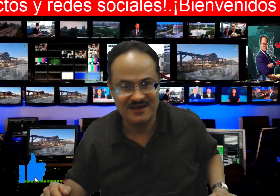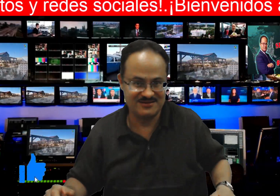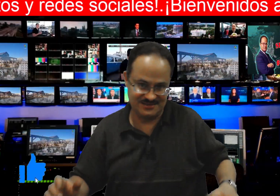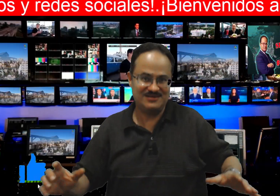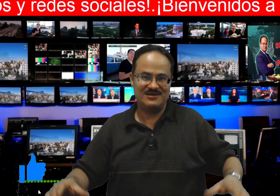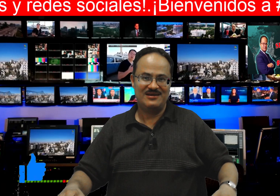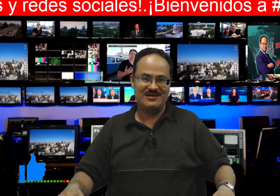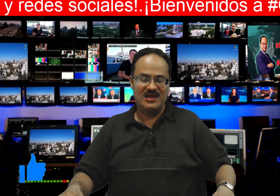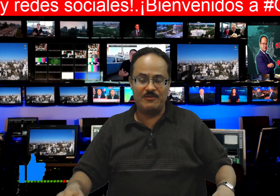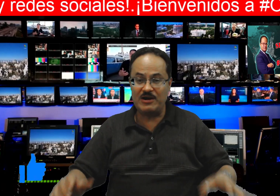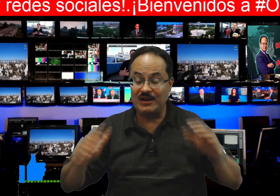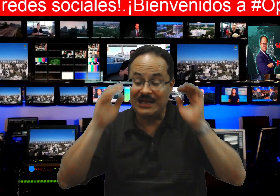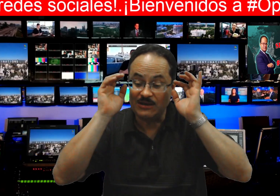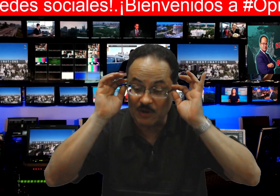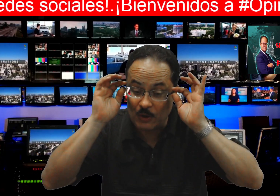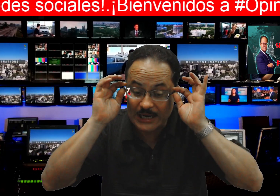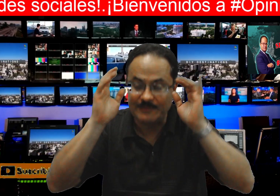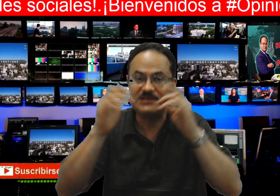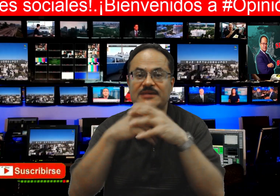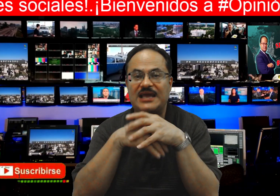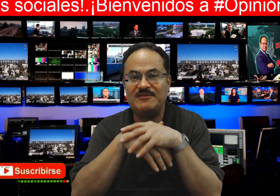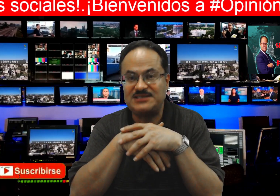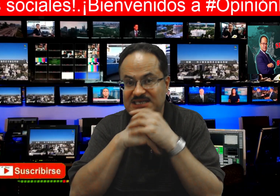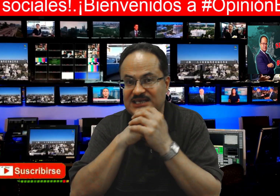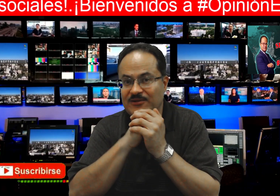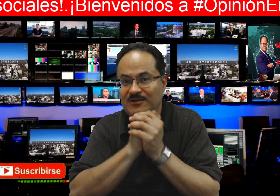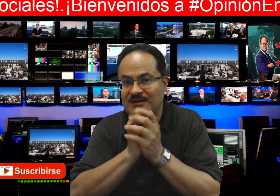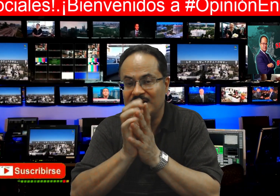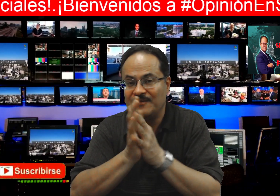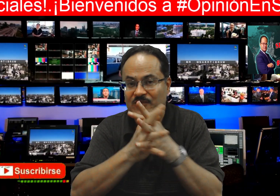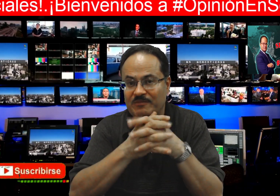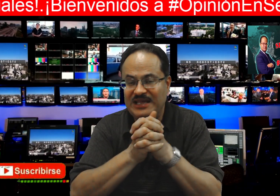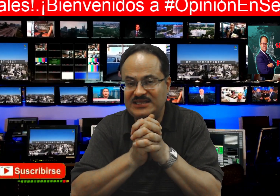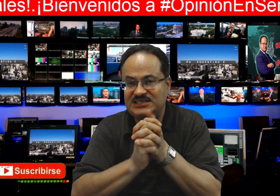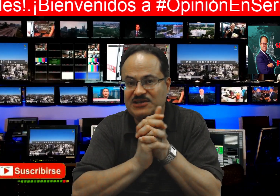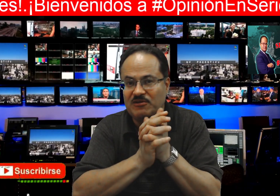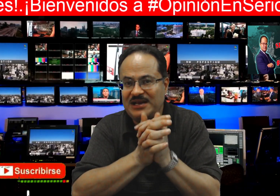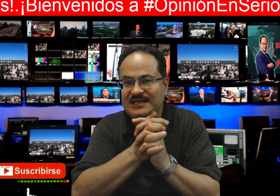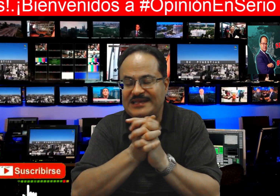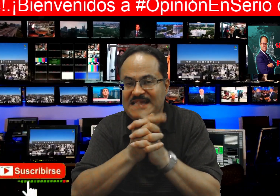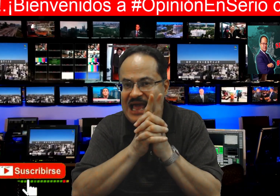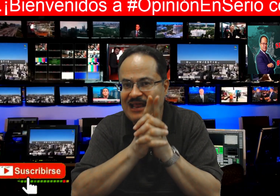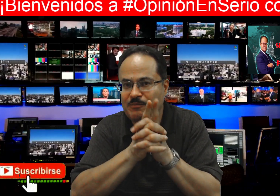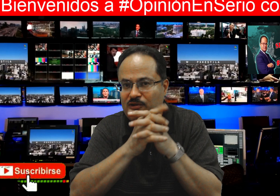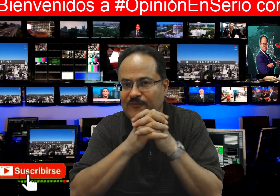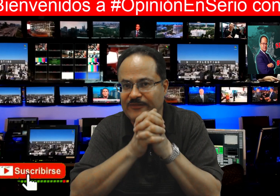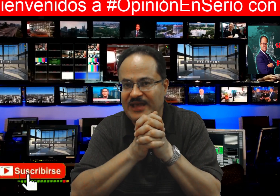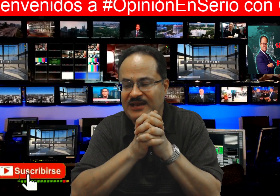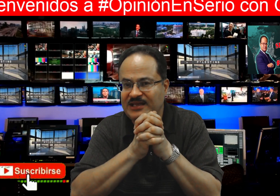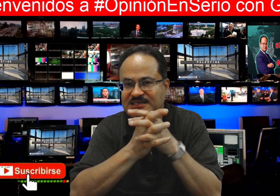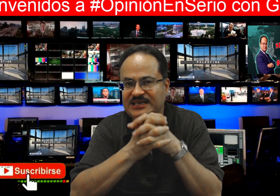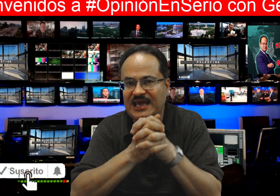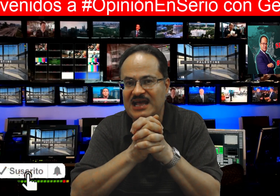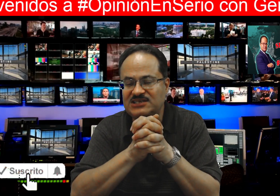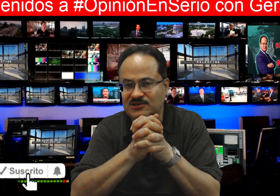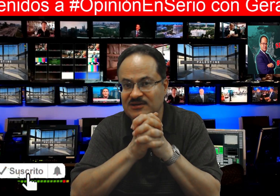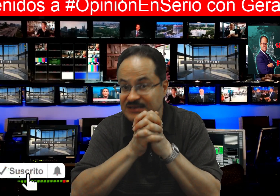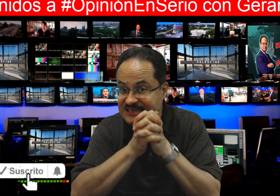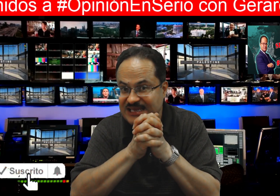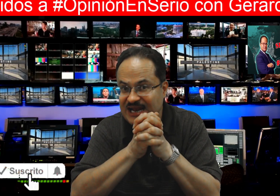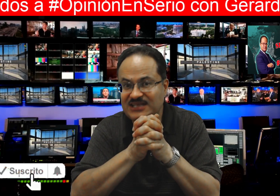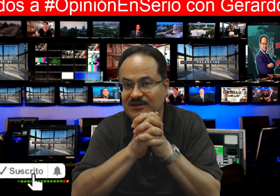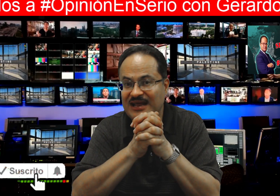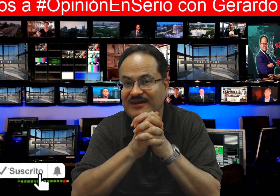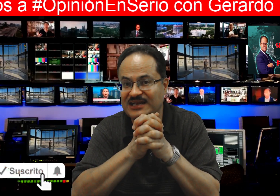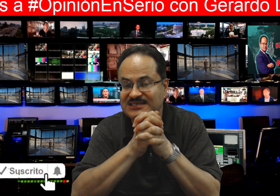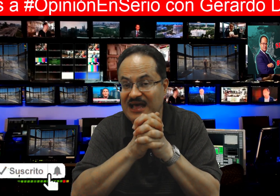hipocresía y bueno el dato con el que más me quedo es ese no 25000 que tenía el puro fonden y ni siquiera eso ni